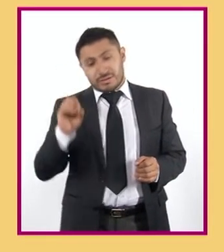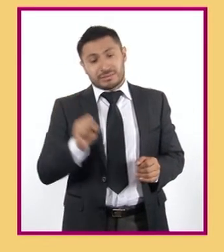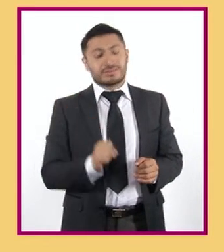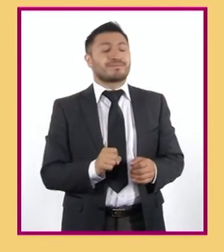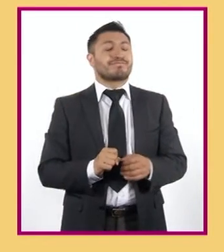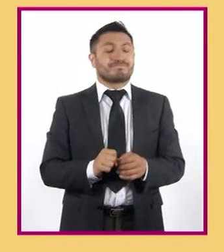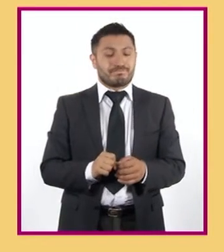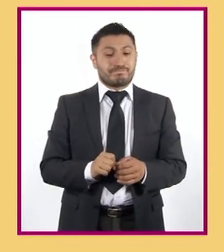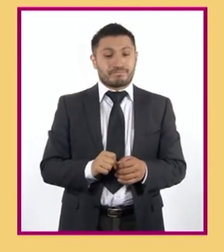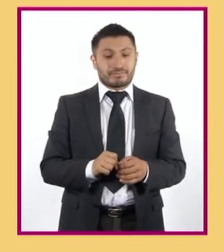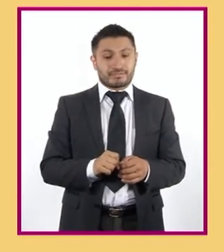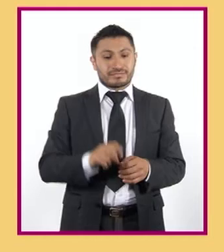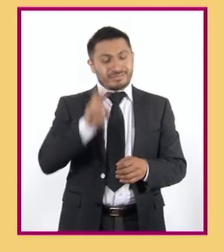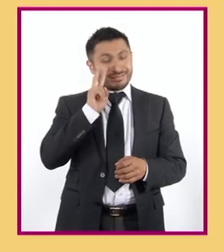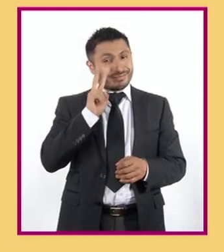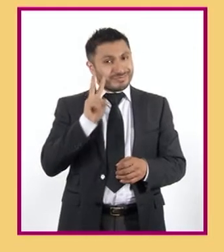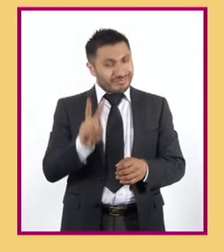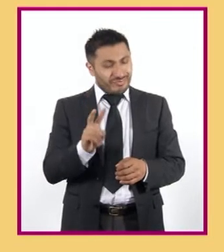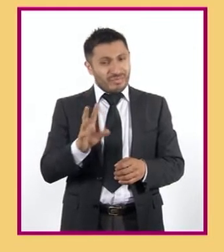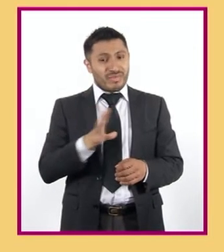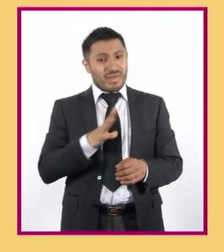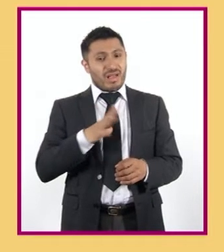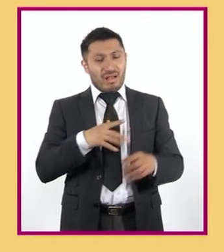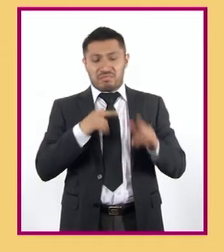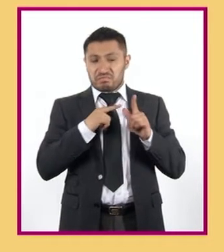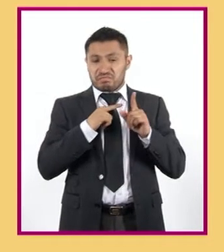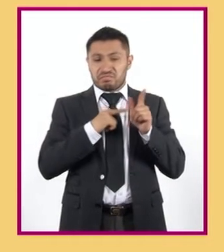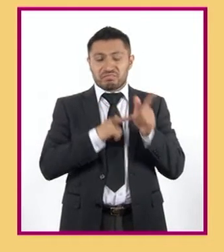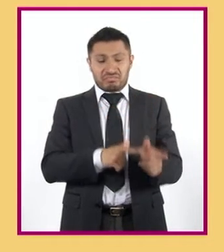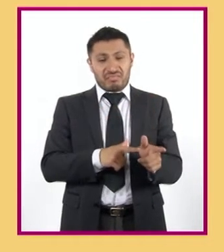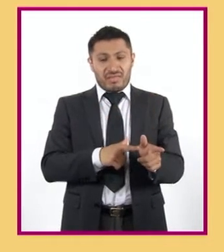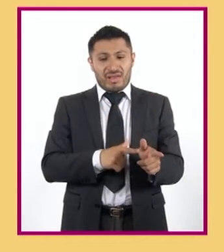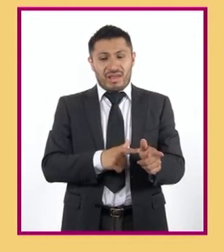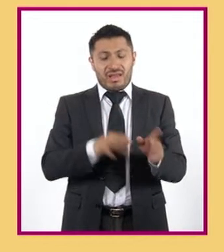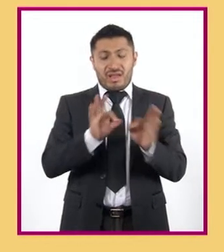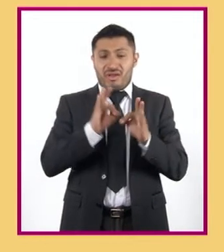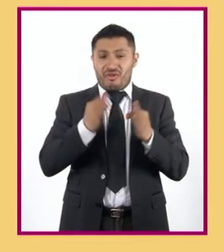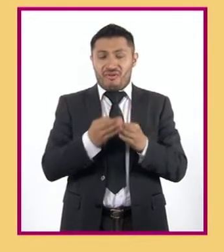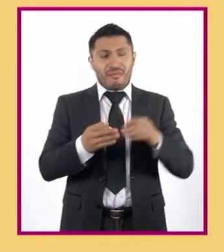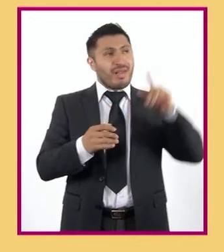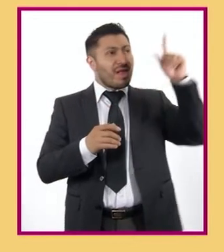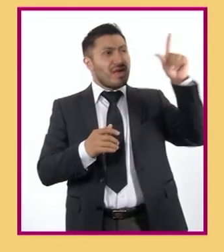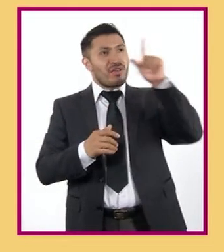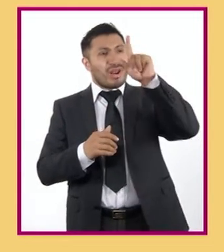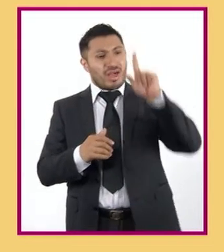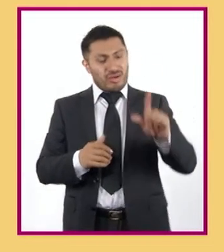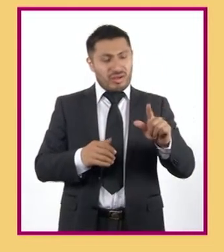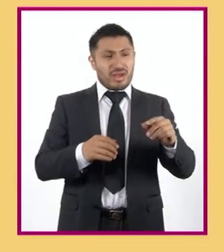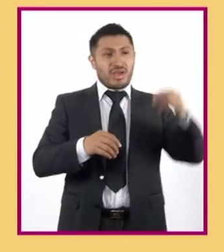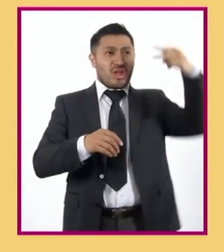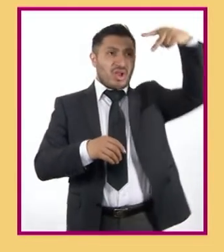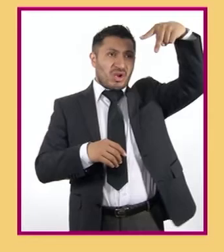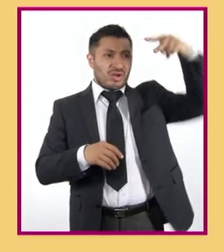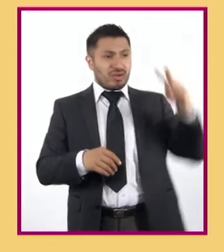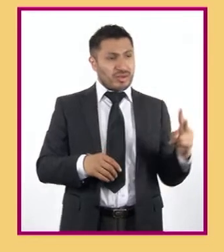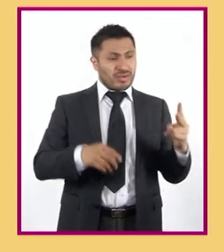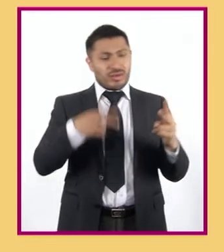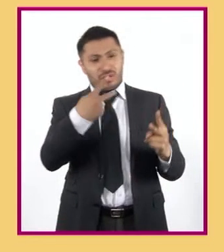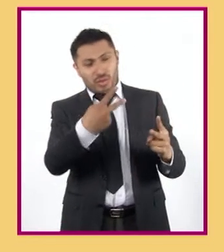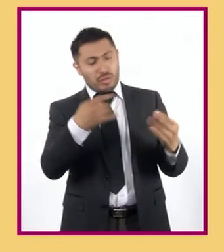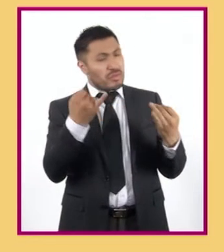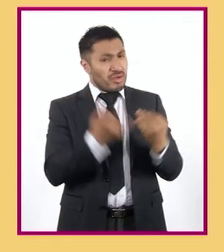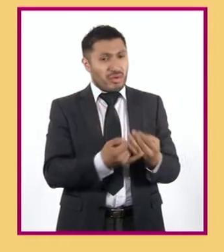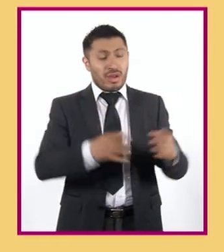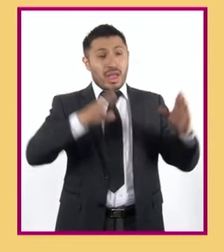darse cuenta, se están conservando la medida de sus lados, la medida de sus ángulos, su